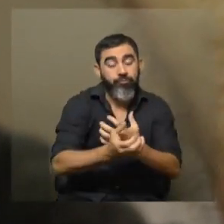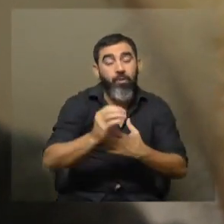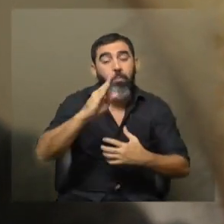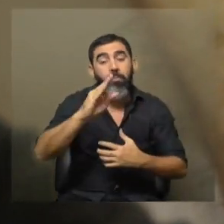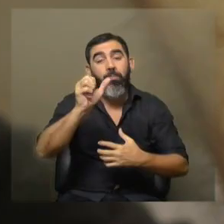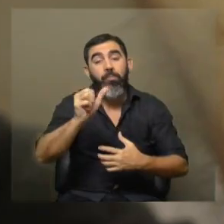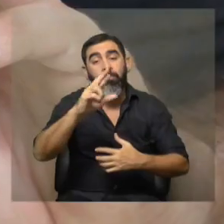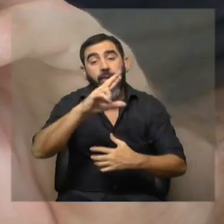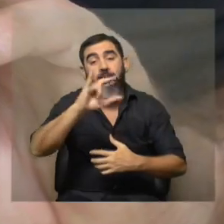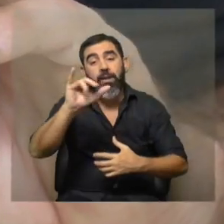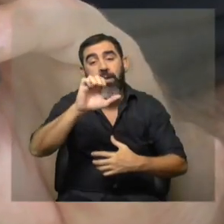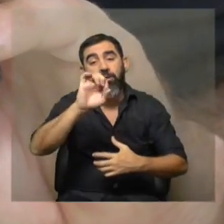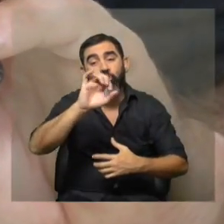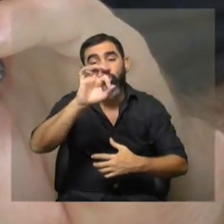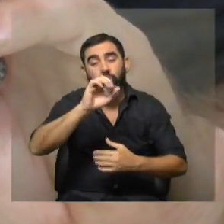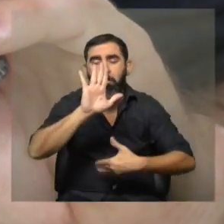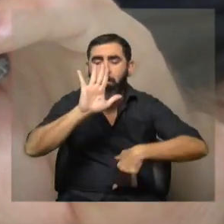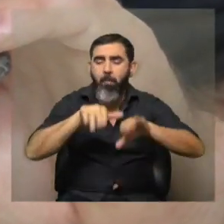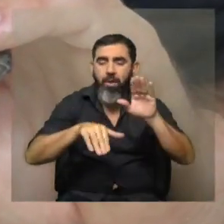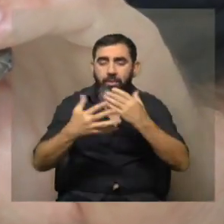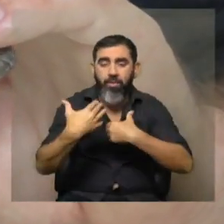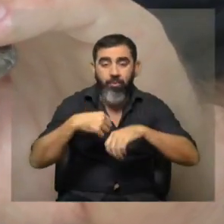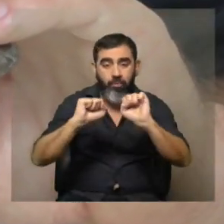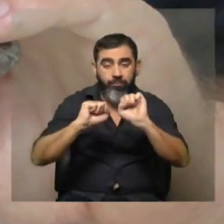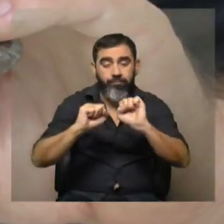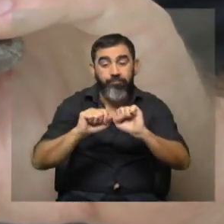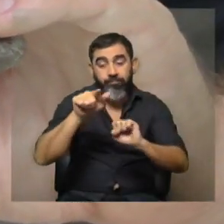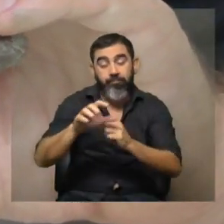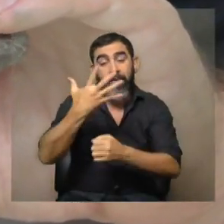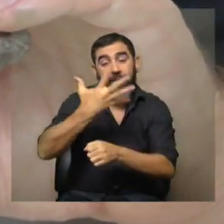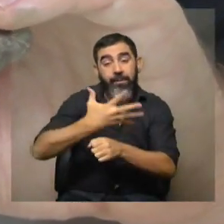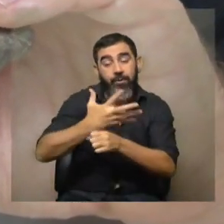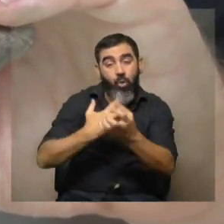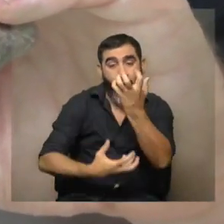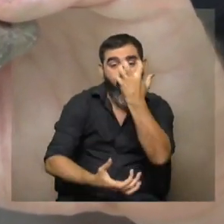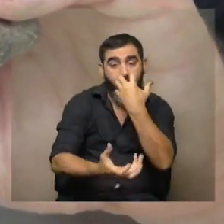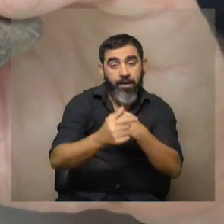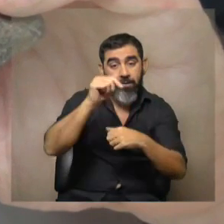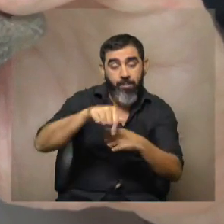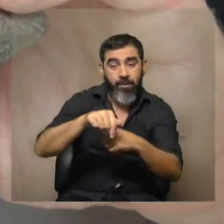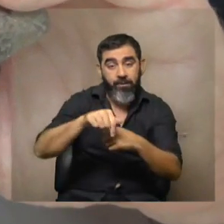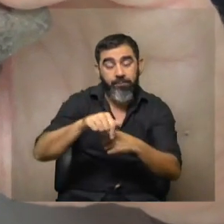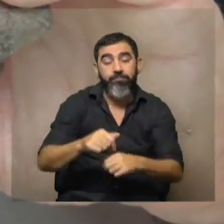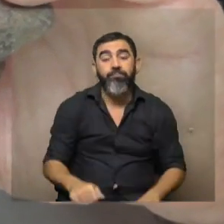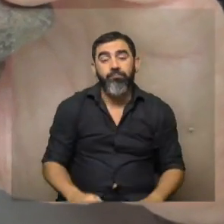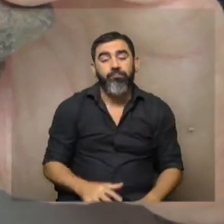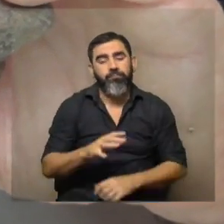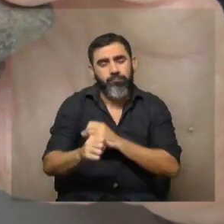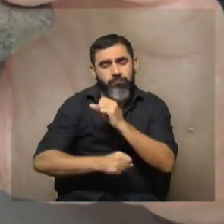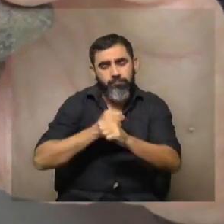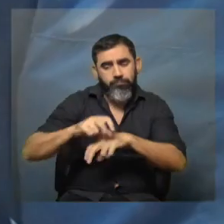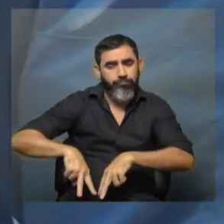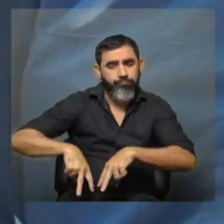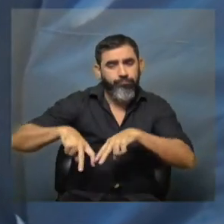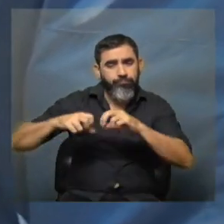han sido los protagonistas destacados. El hallazgo de esta quinta especie de perezoso en Sauce llevó varios años de